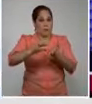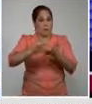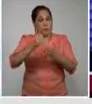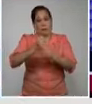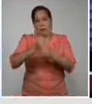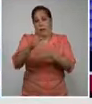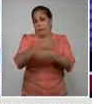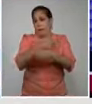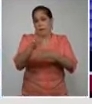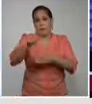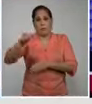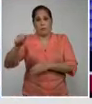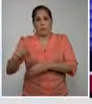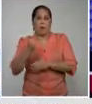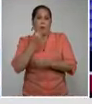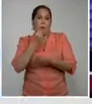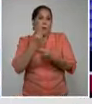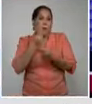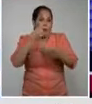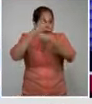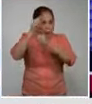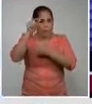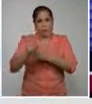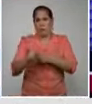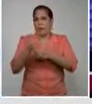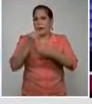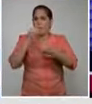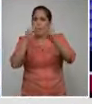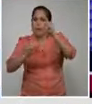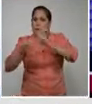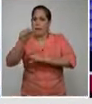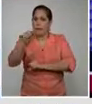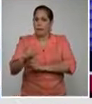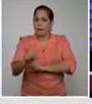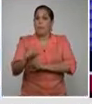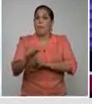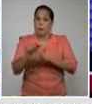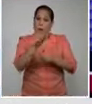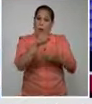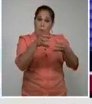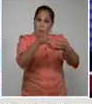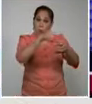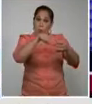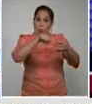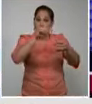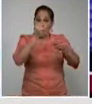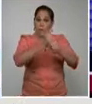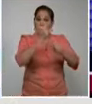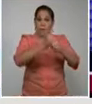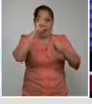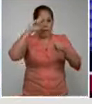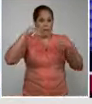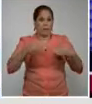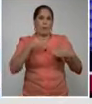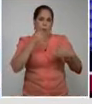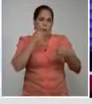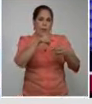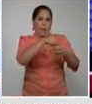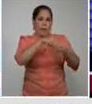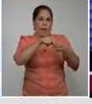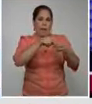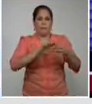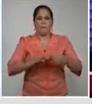lugares. Entonces, pero este estudio de intervención no fue diseñado solamente para ellos. En la próxima etapa de este estudio, cuando ya se complete